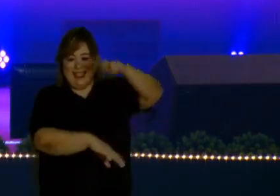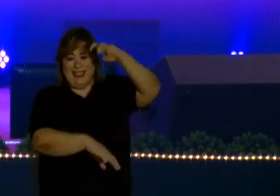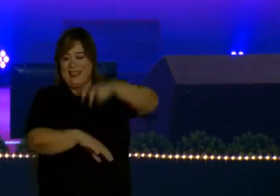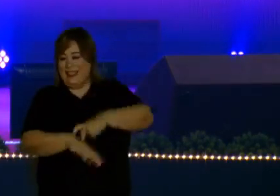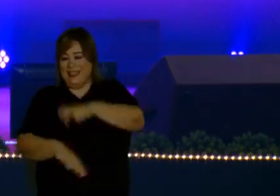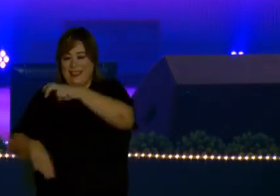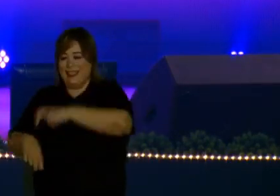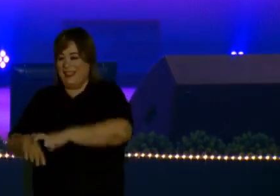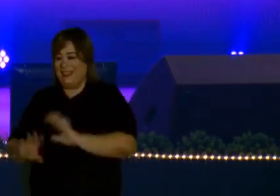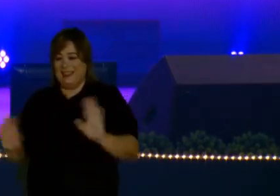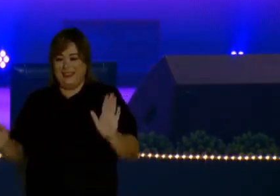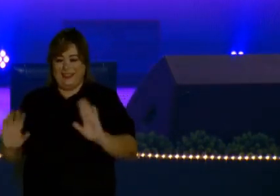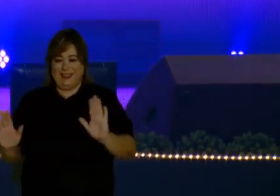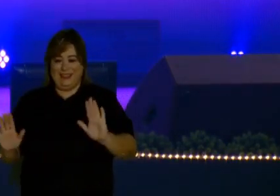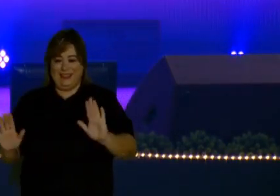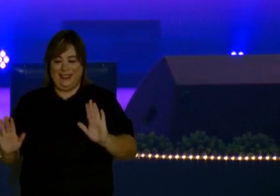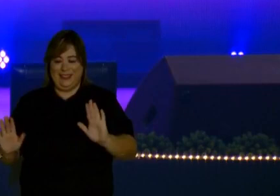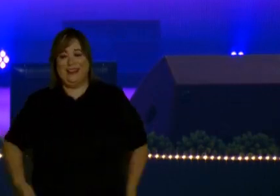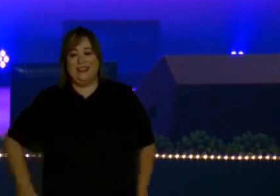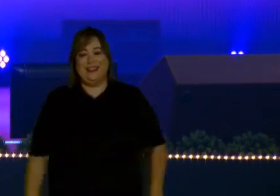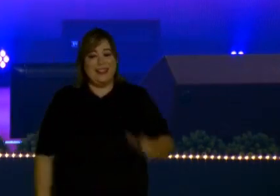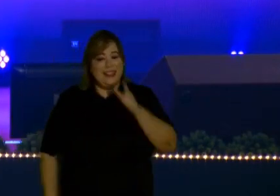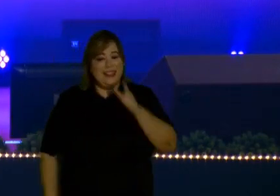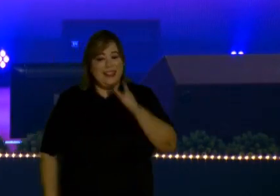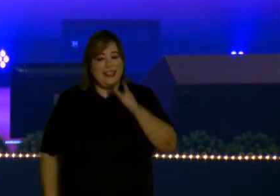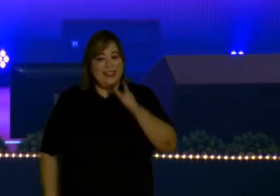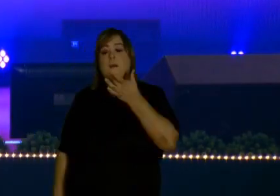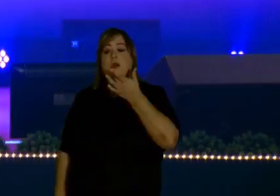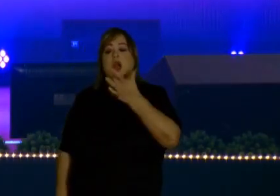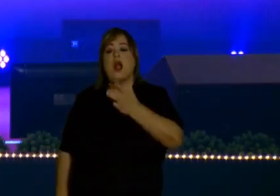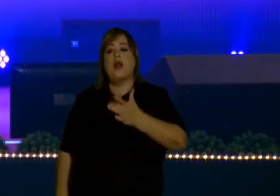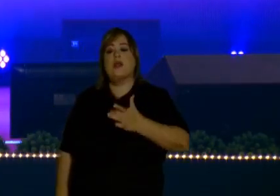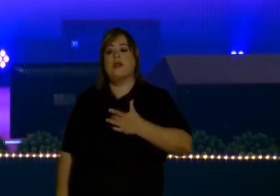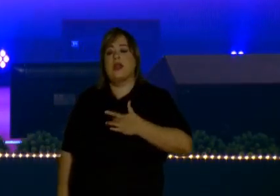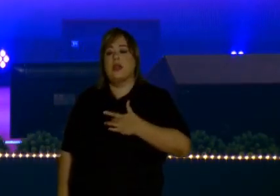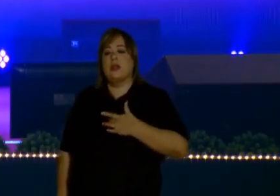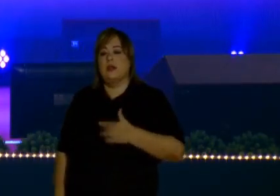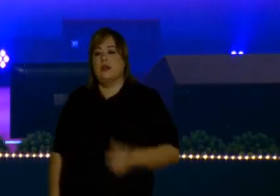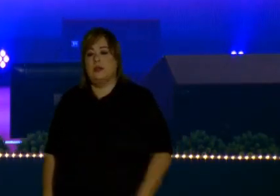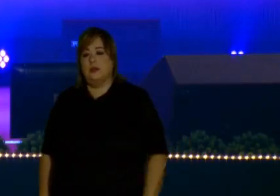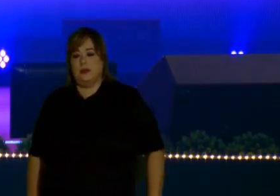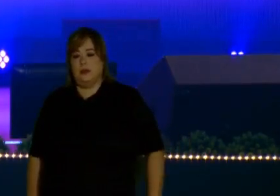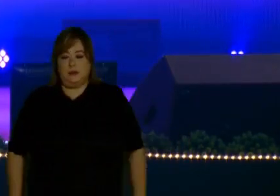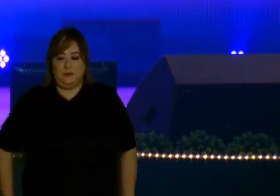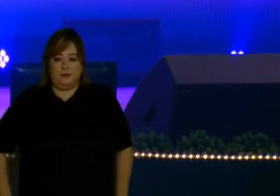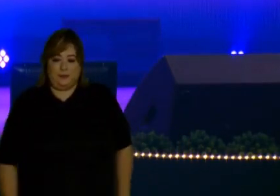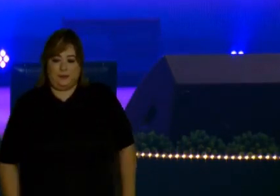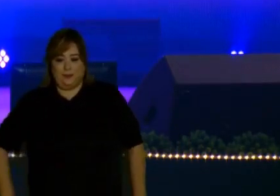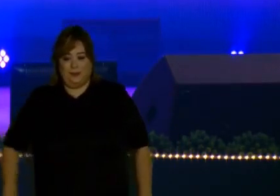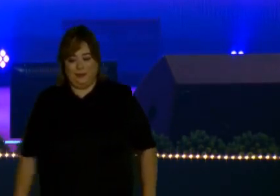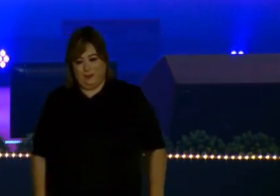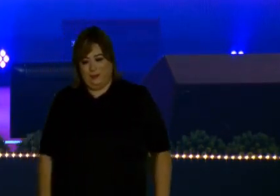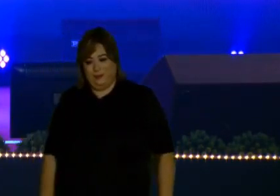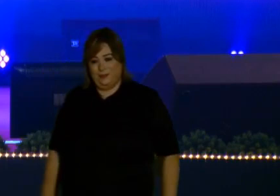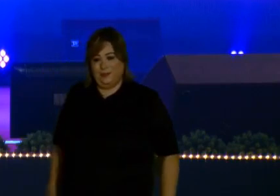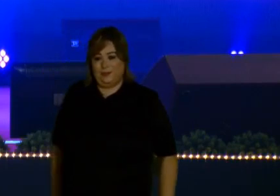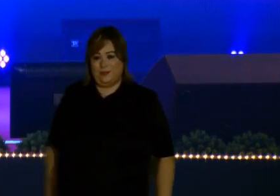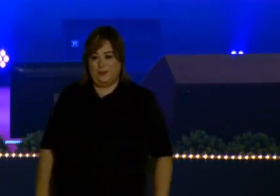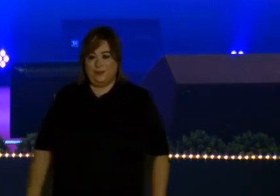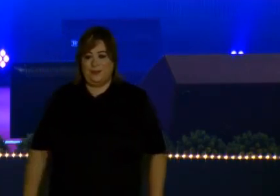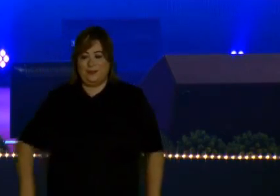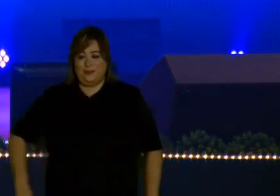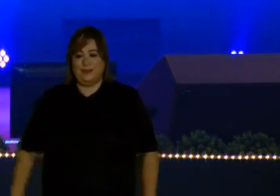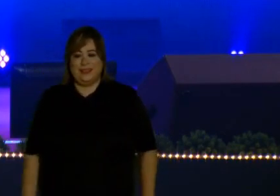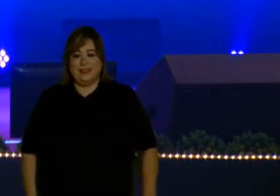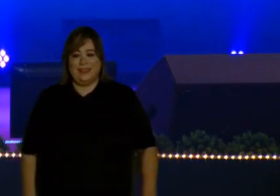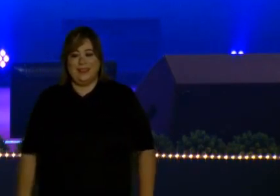cada año de su edad. En una ocasión que el hermano Tony, ¿cuántos saben Tony, verdad? Papá de nuestra hermana Marta, lo hizo de 10 en